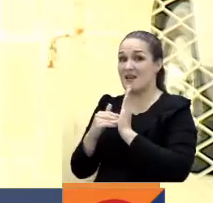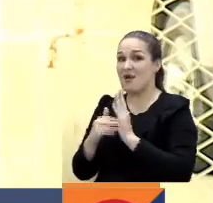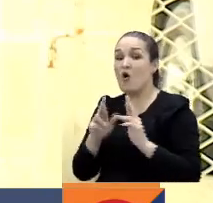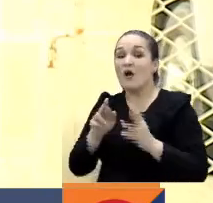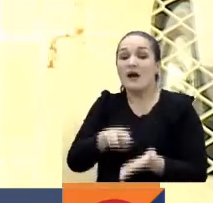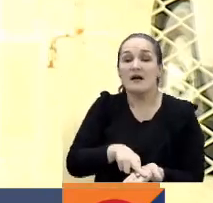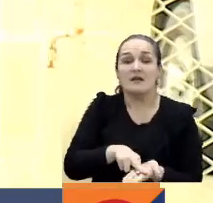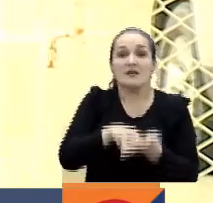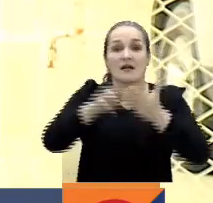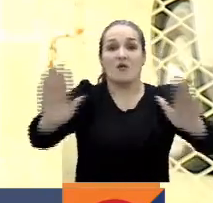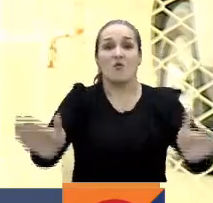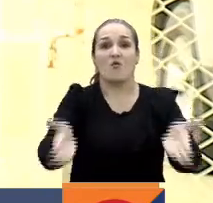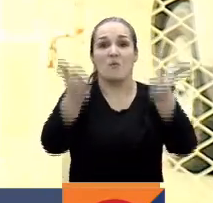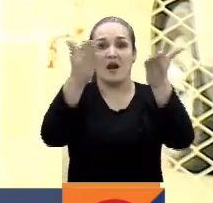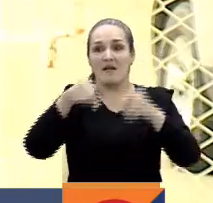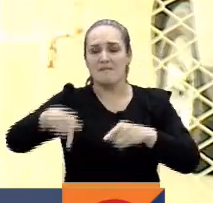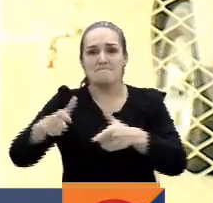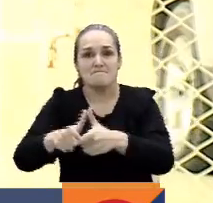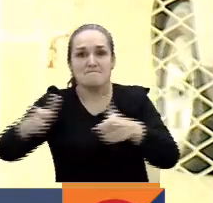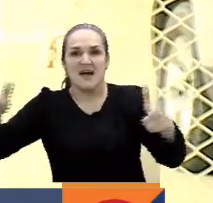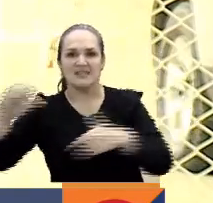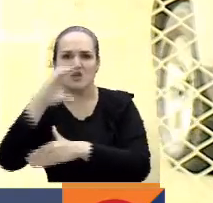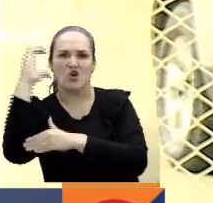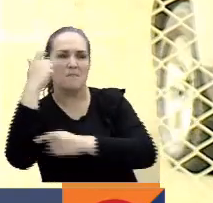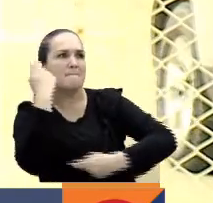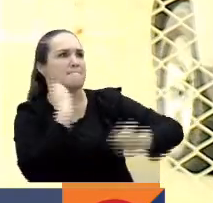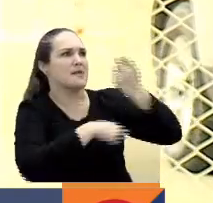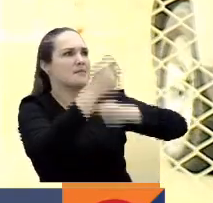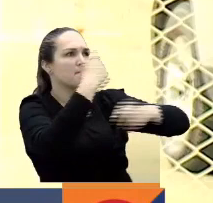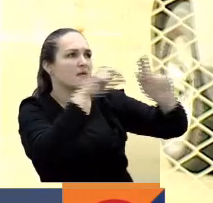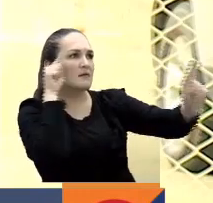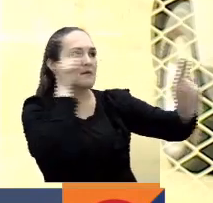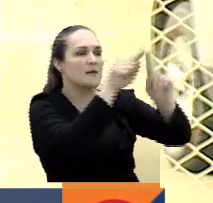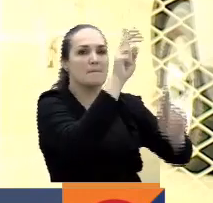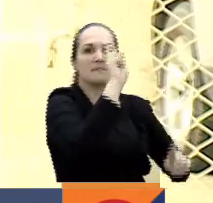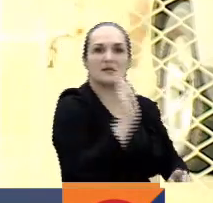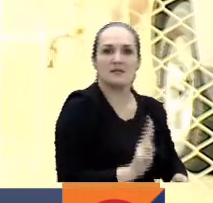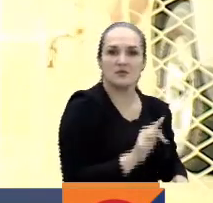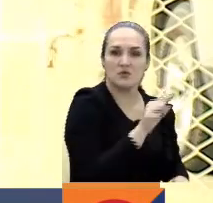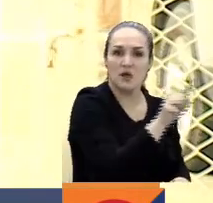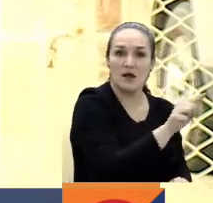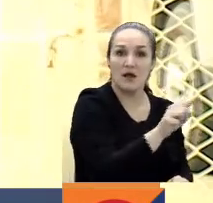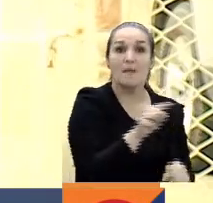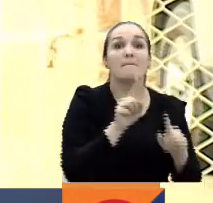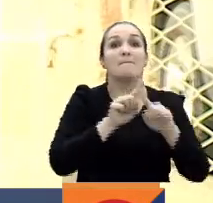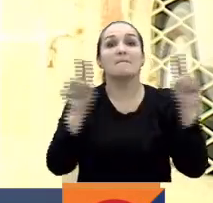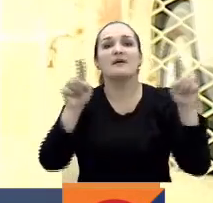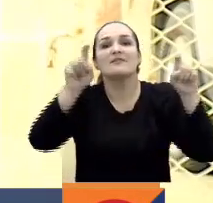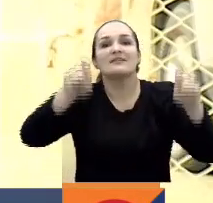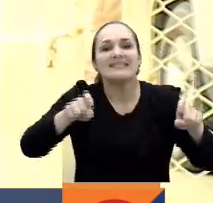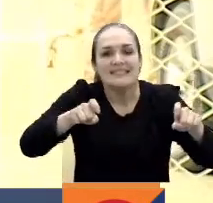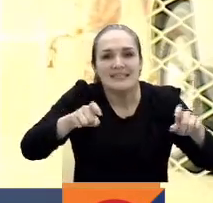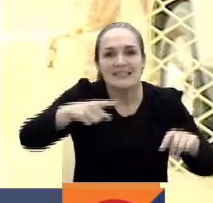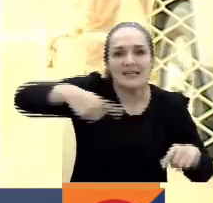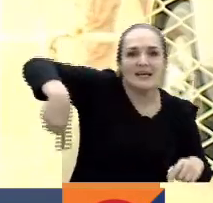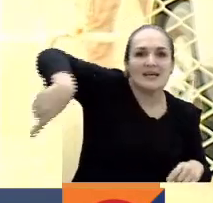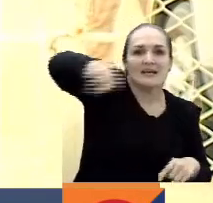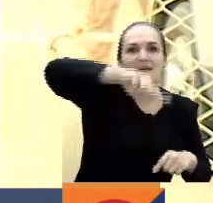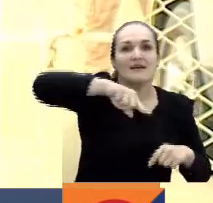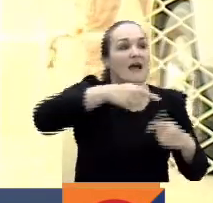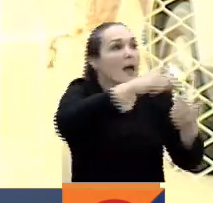de mercaderías colombianas hacia Venezuela, pero indudablemente necesitamos de su acero, de su